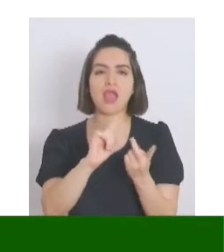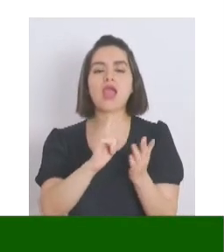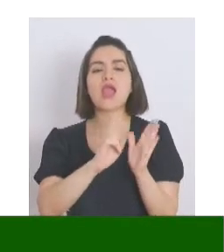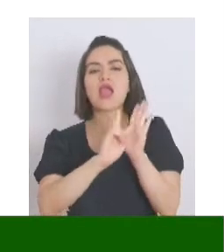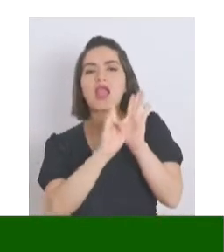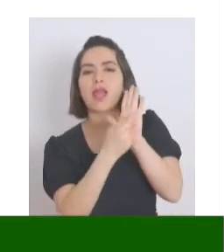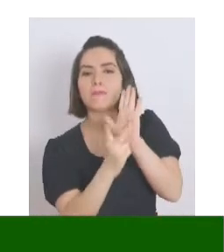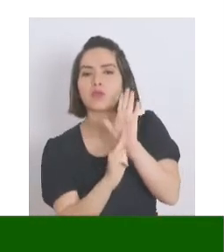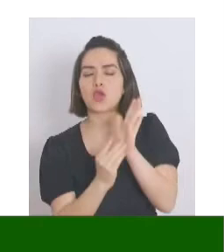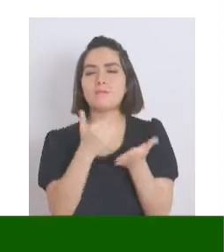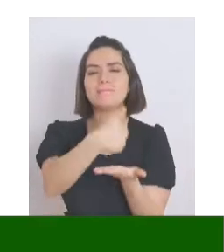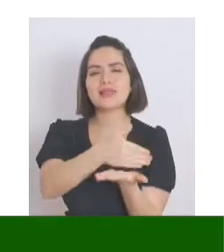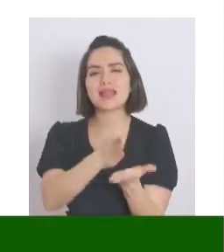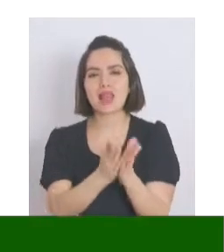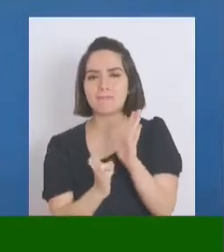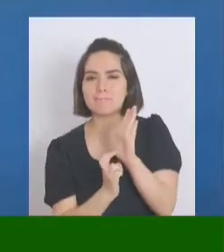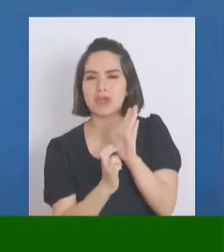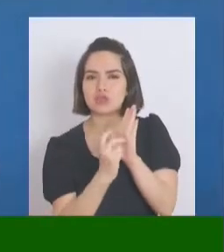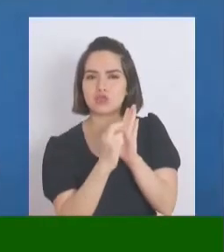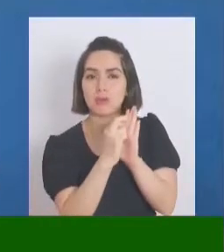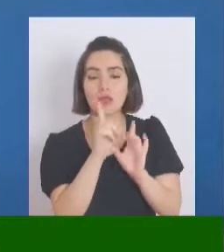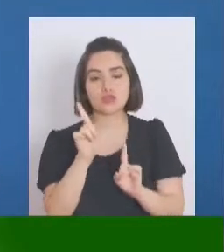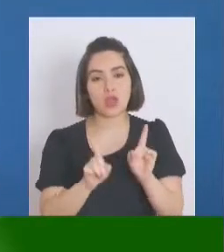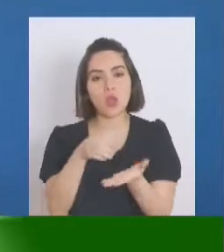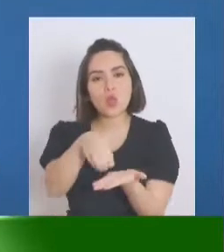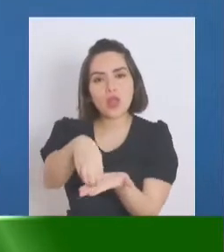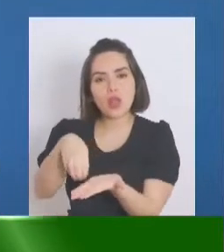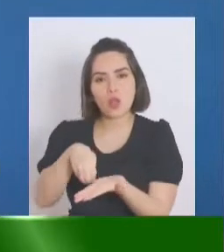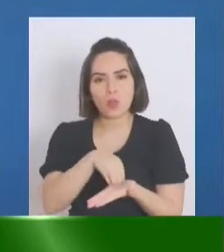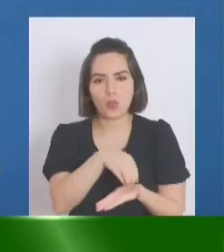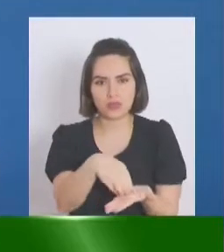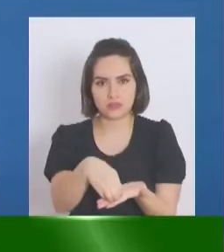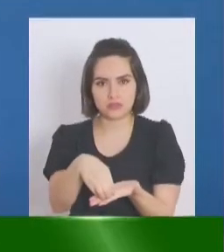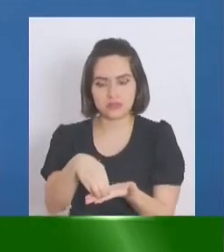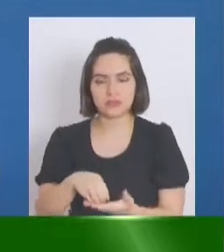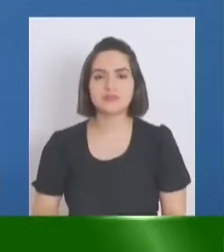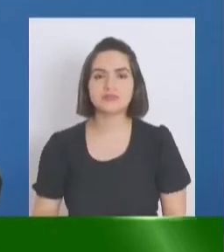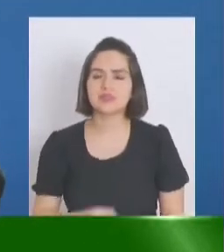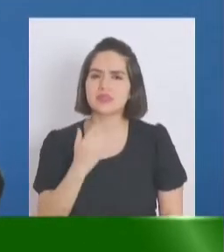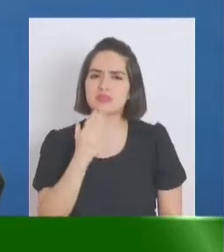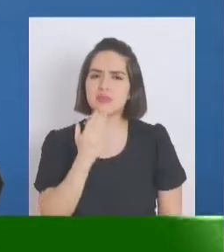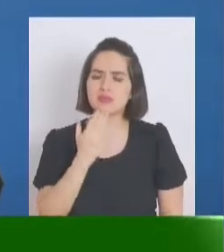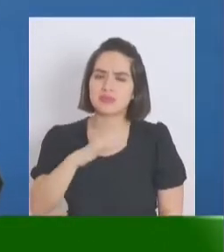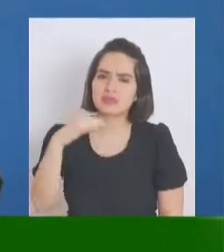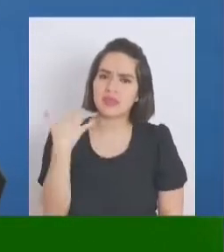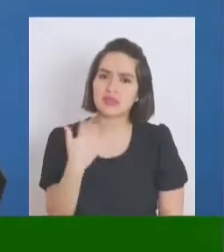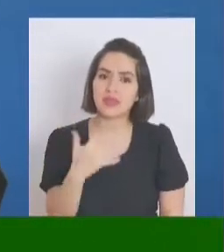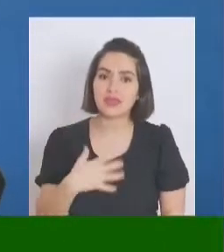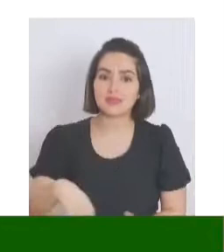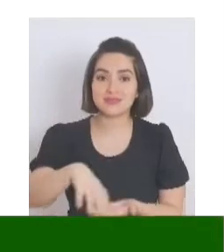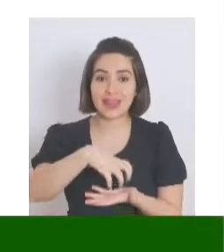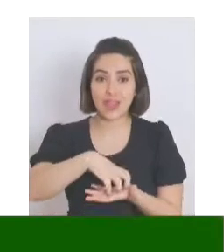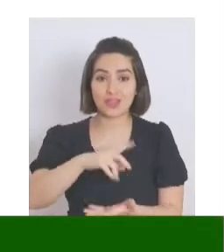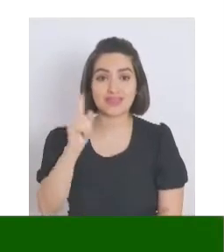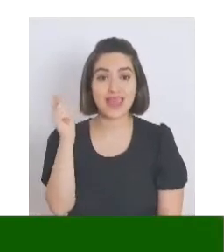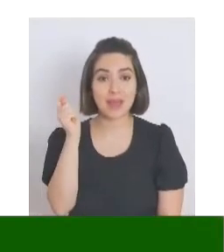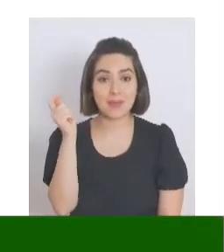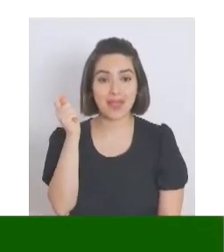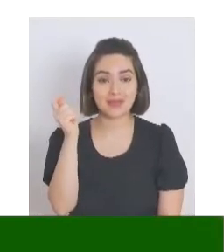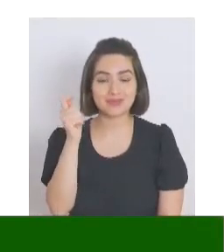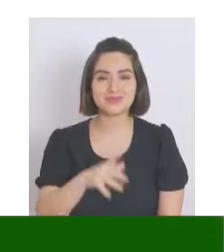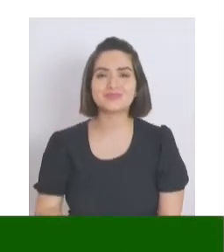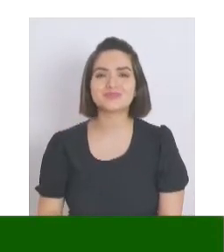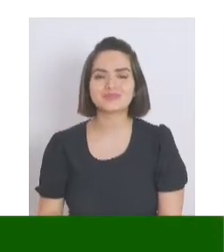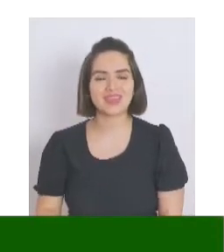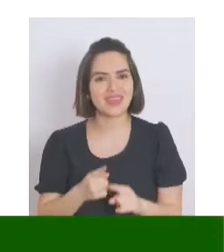paso a paso en algunas de las comunas. Y además quiero destacar a la región de Tarapacá, que